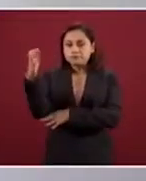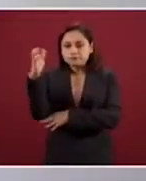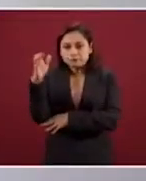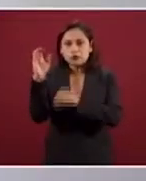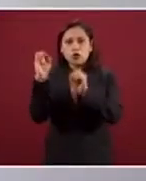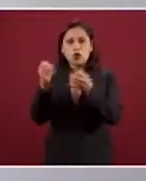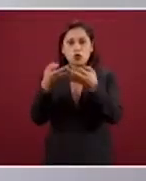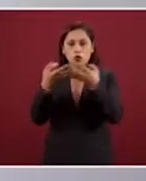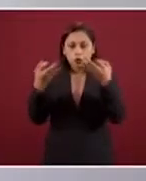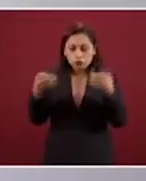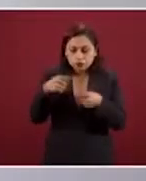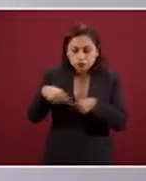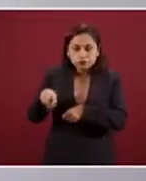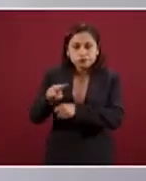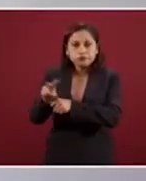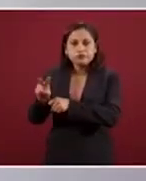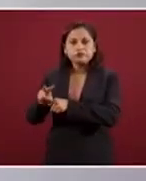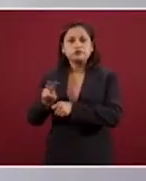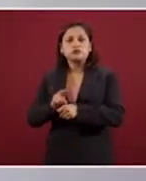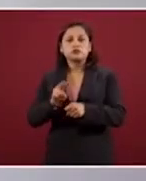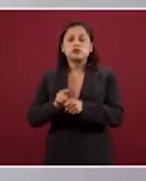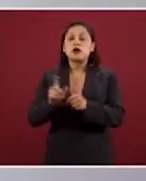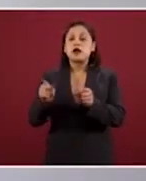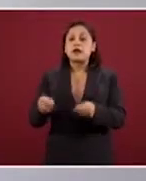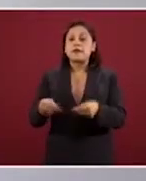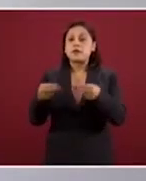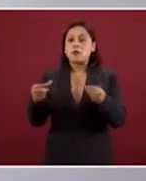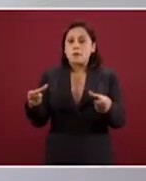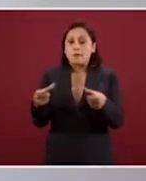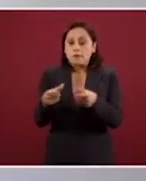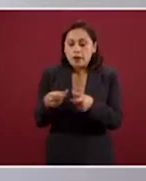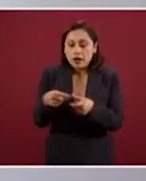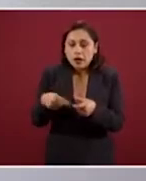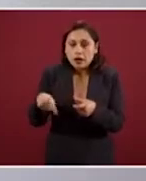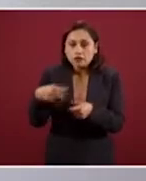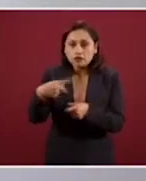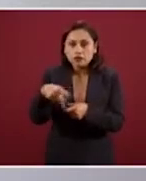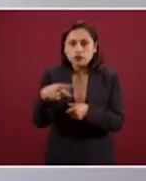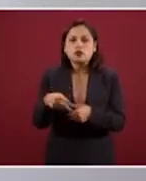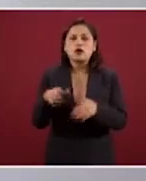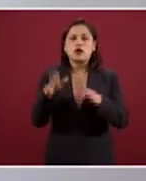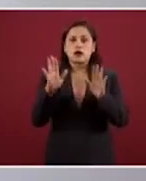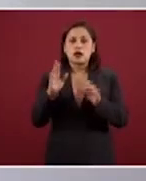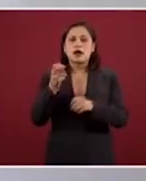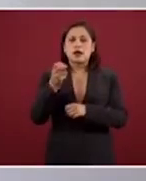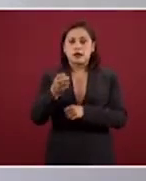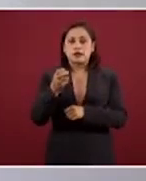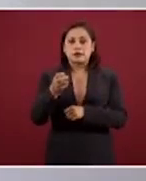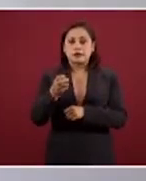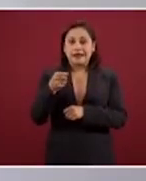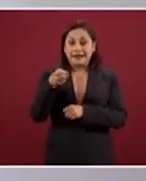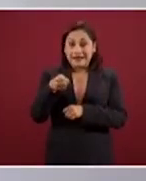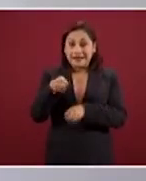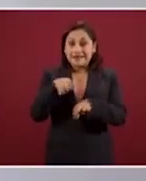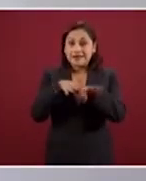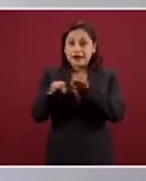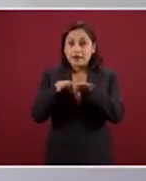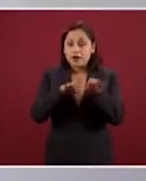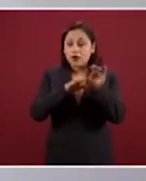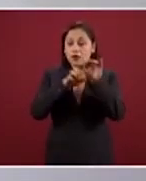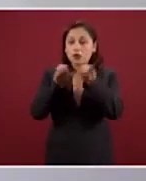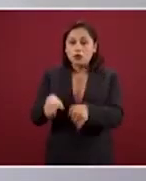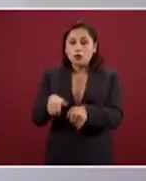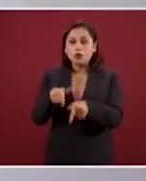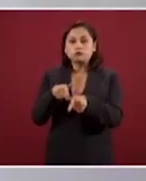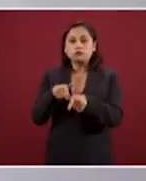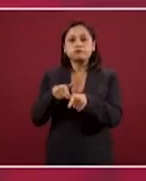ejidatarios, comuneros, pequeños propietarios, que tienen trabajo permanente, se